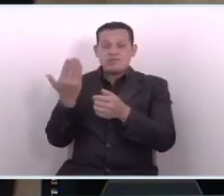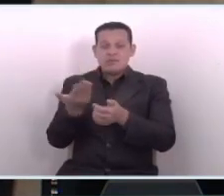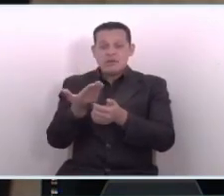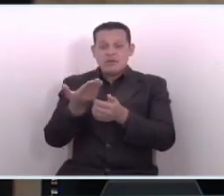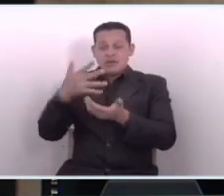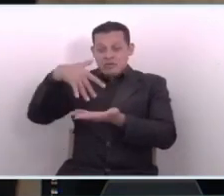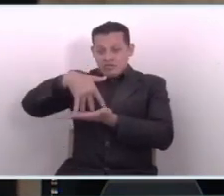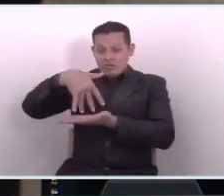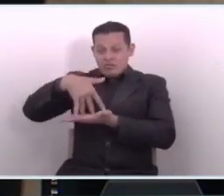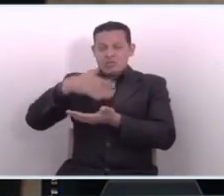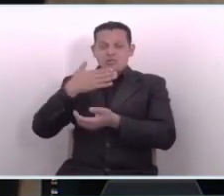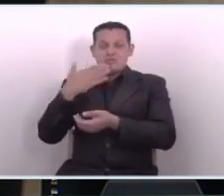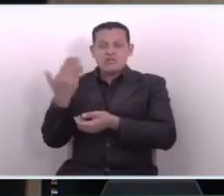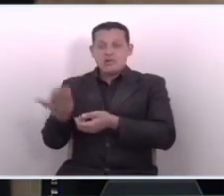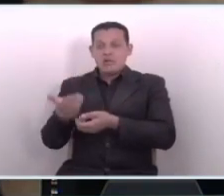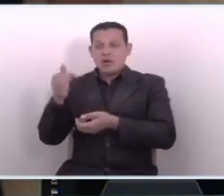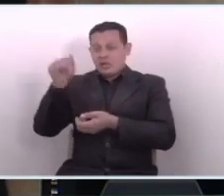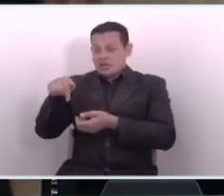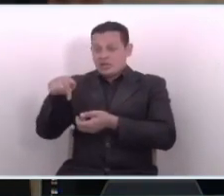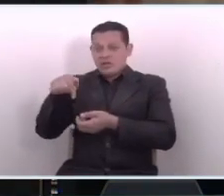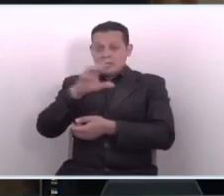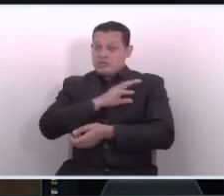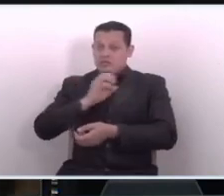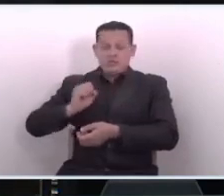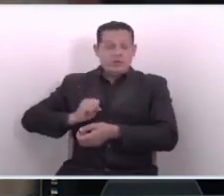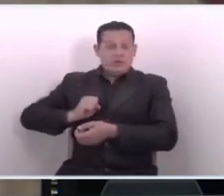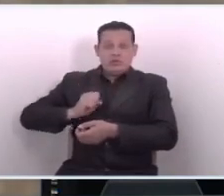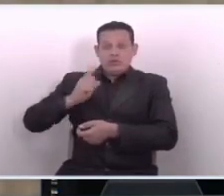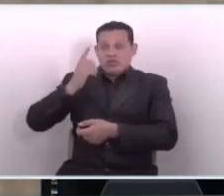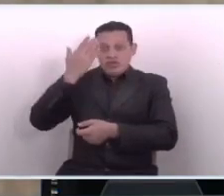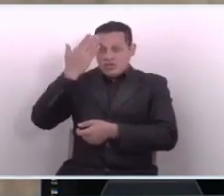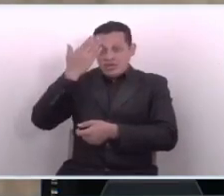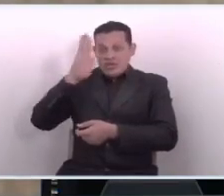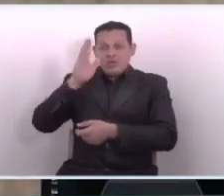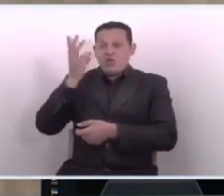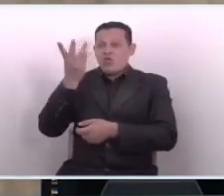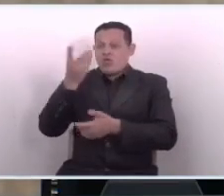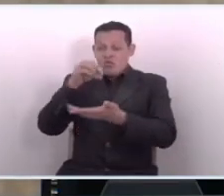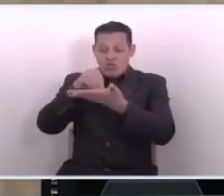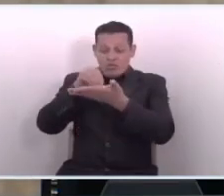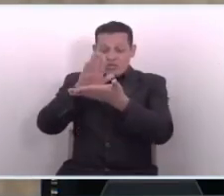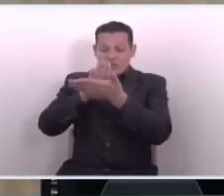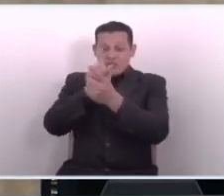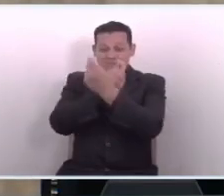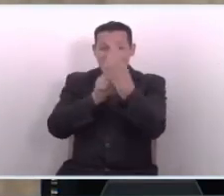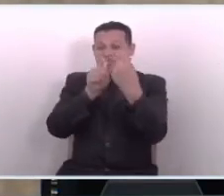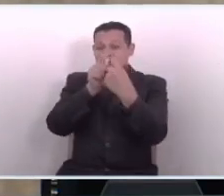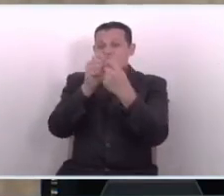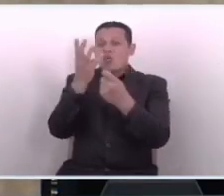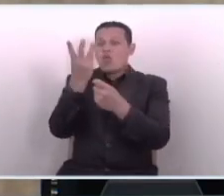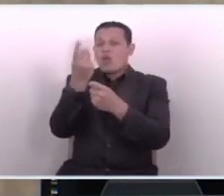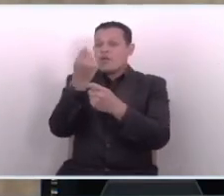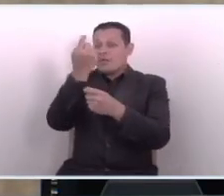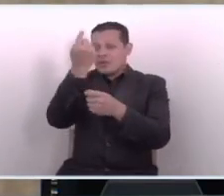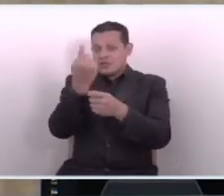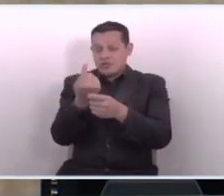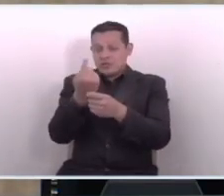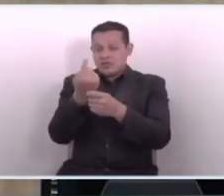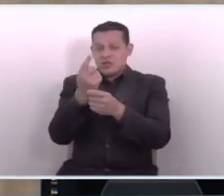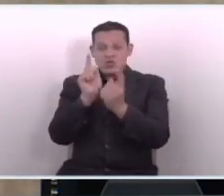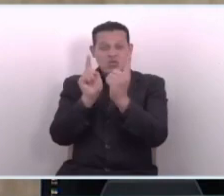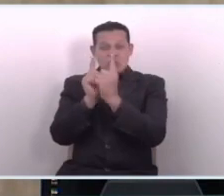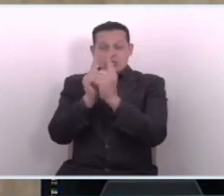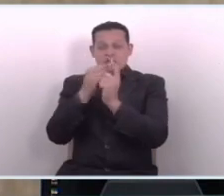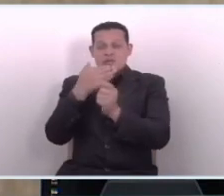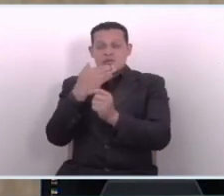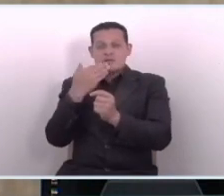de los pueblos indígenas. Y aún así en El Salvador todavía no tenemos un dato exacto de cuántas personas se